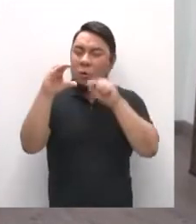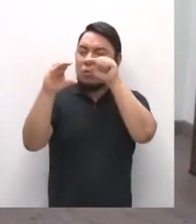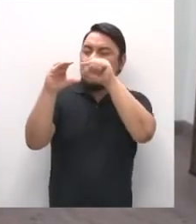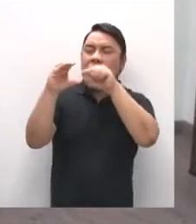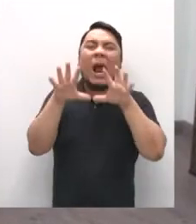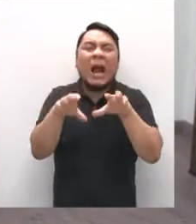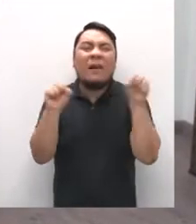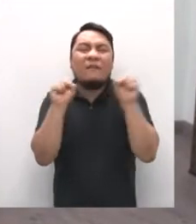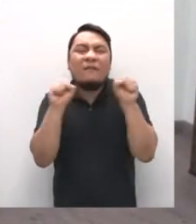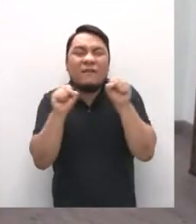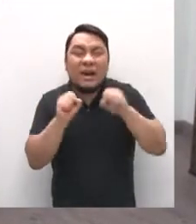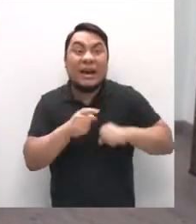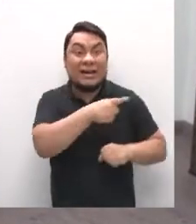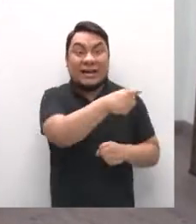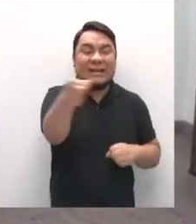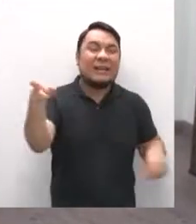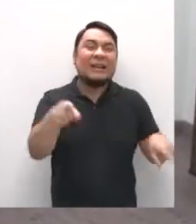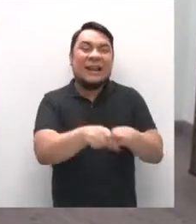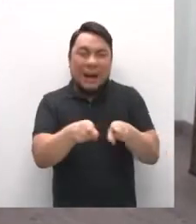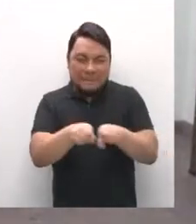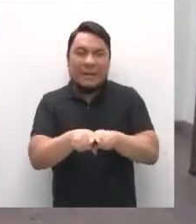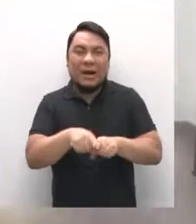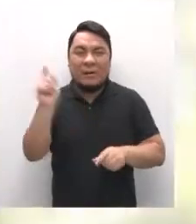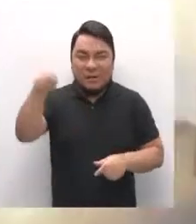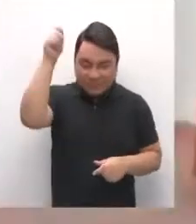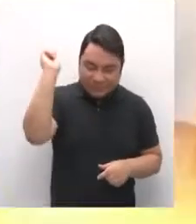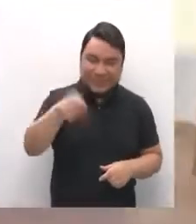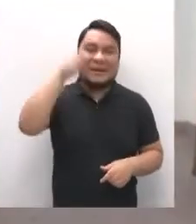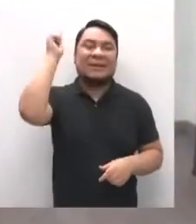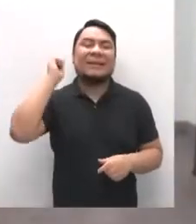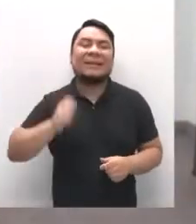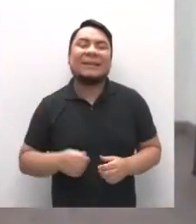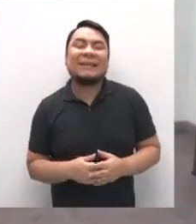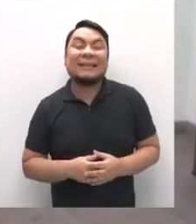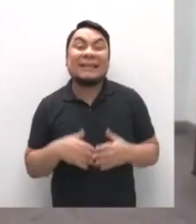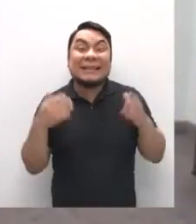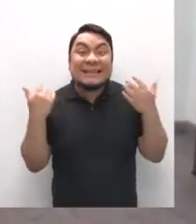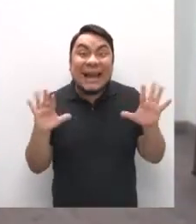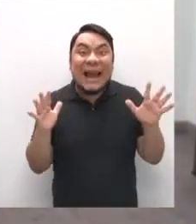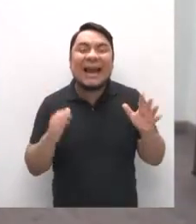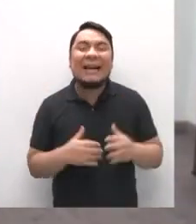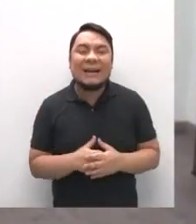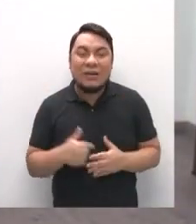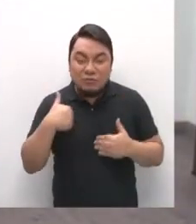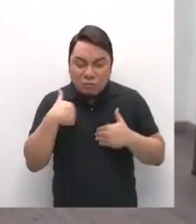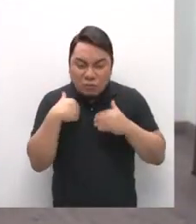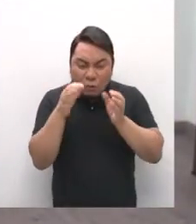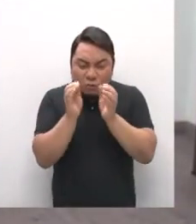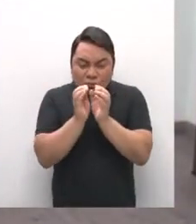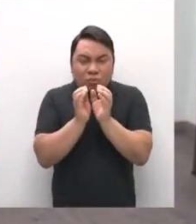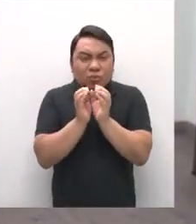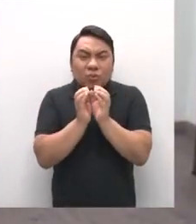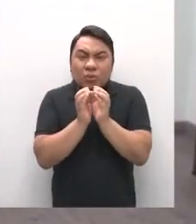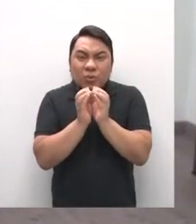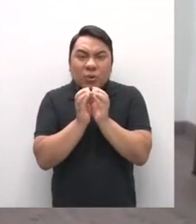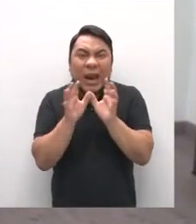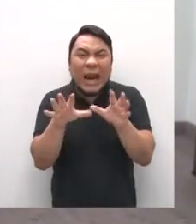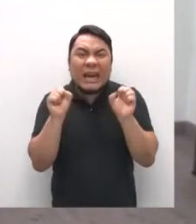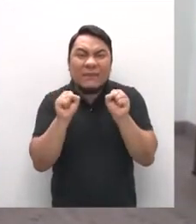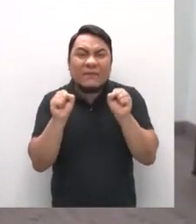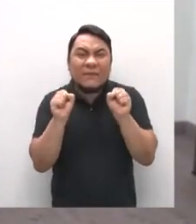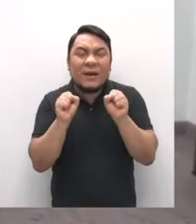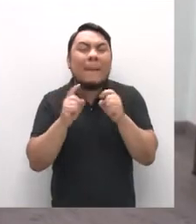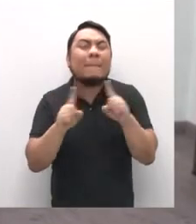hielo! ¡Y el de las niñas y niños también! ¡Ya está! ¡Soy un cubito! Pero...